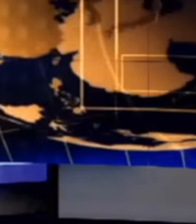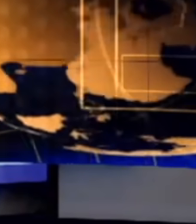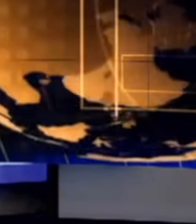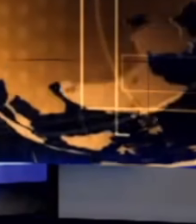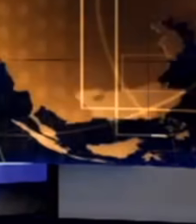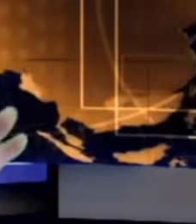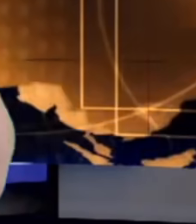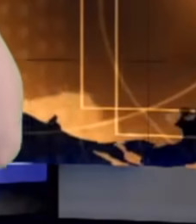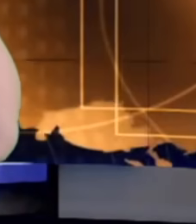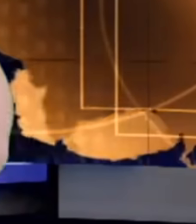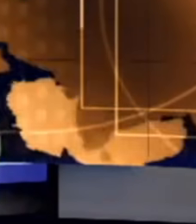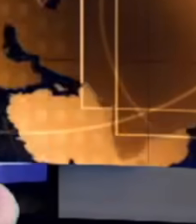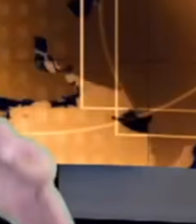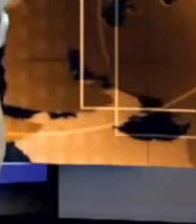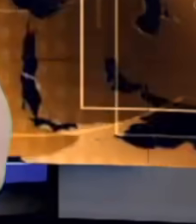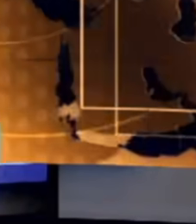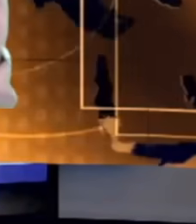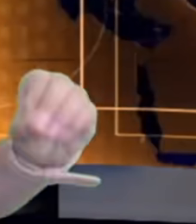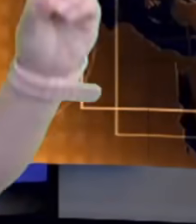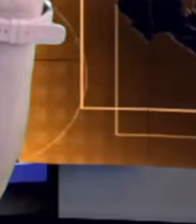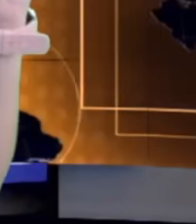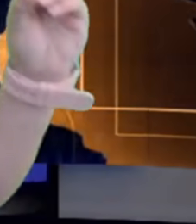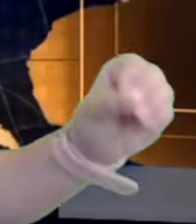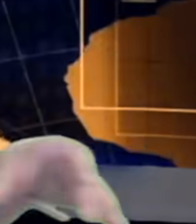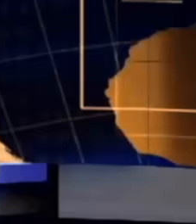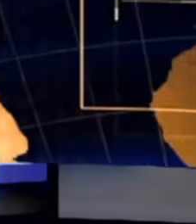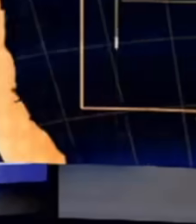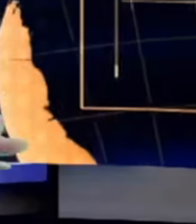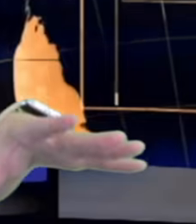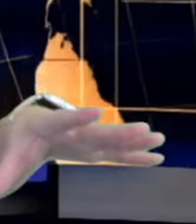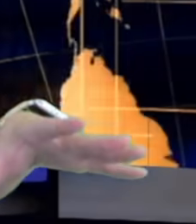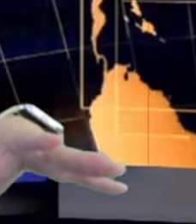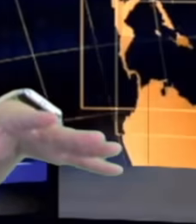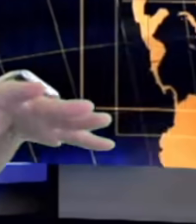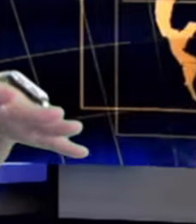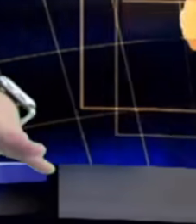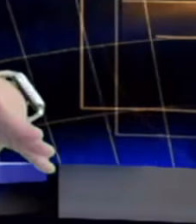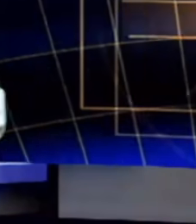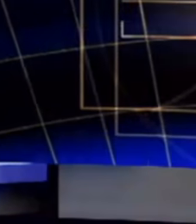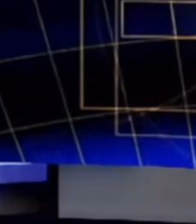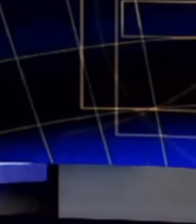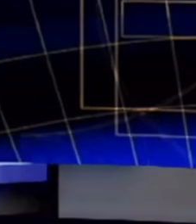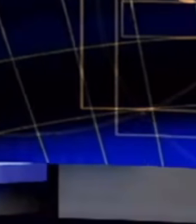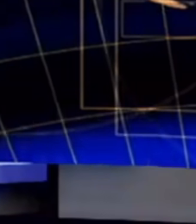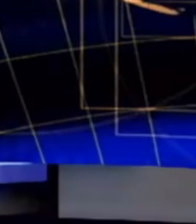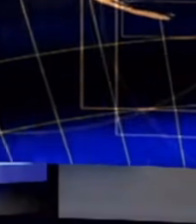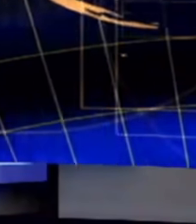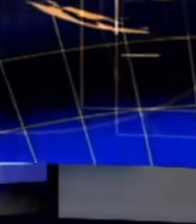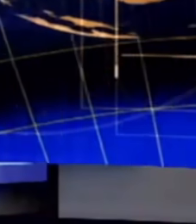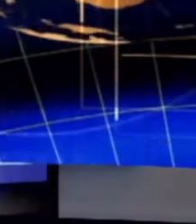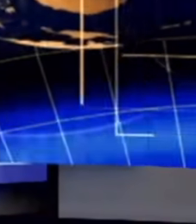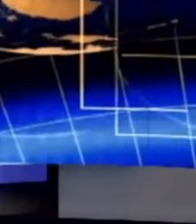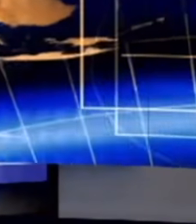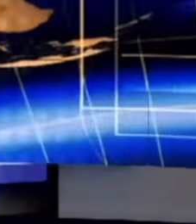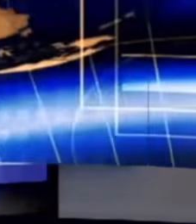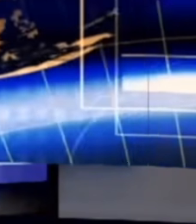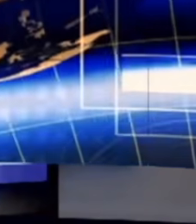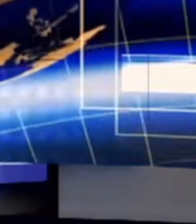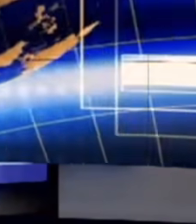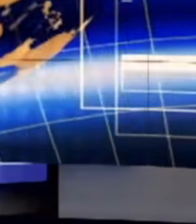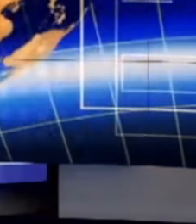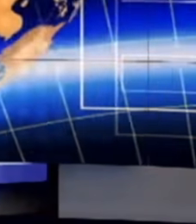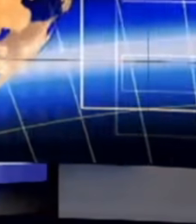de hoy y es que el presidente lópez obrador rompió el silencio y dio este fuerte y duro